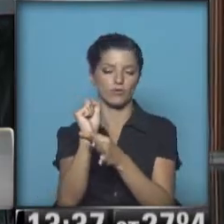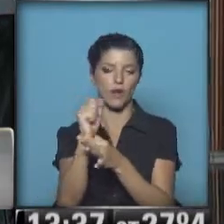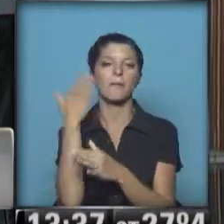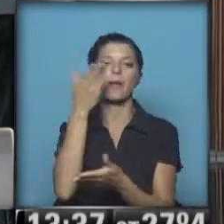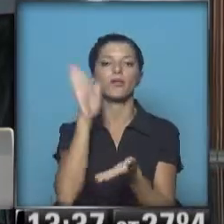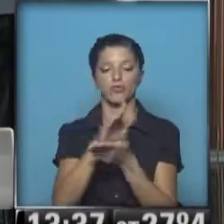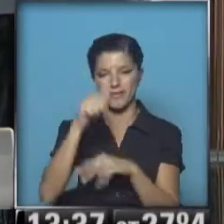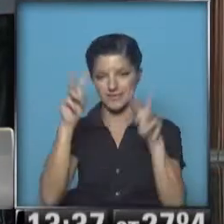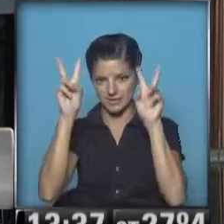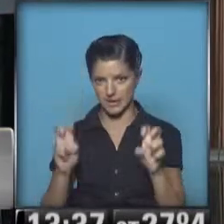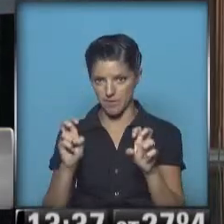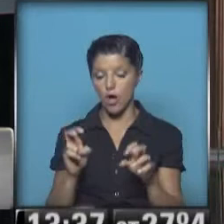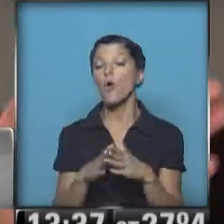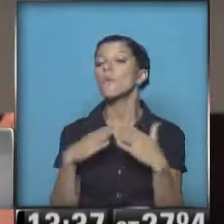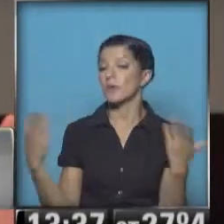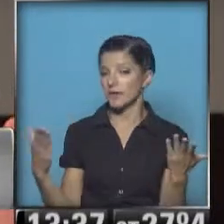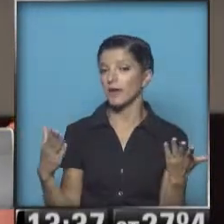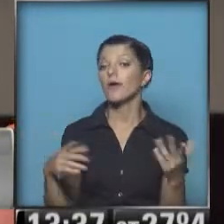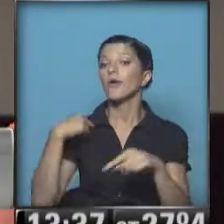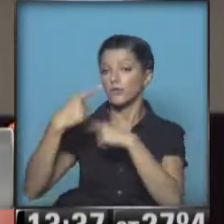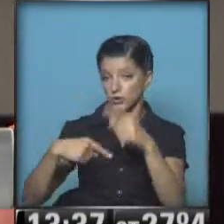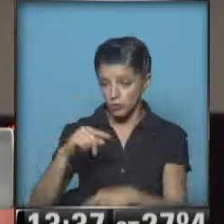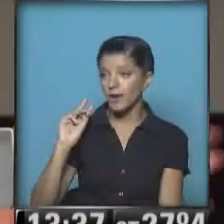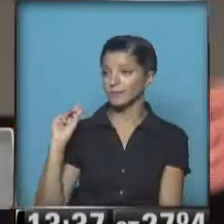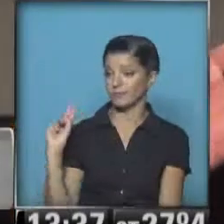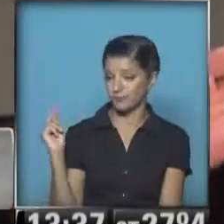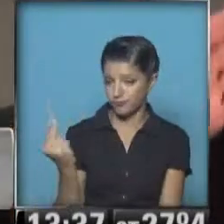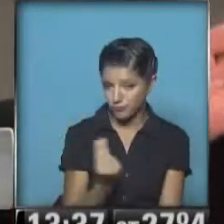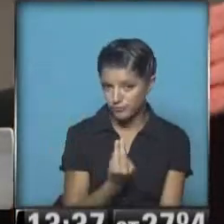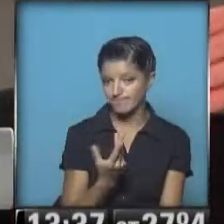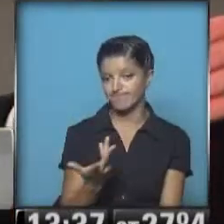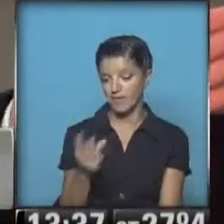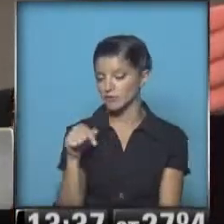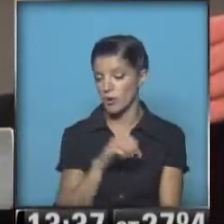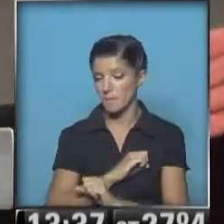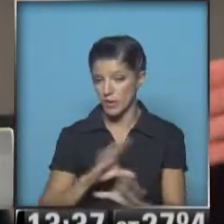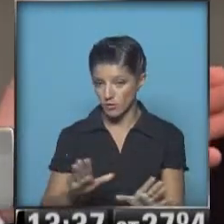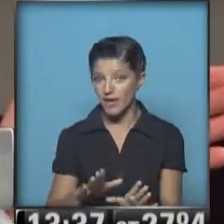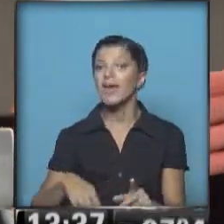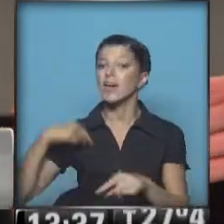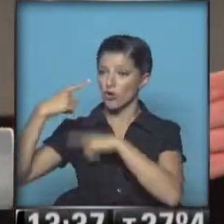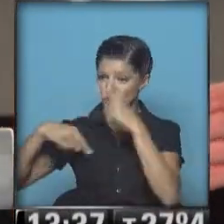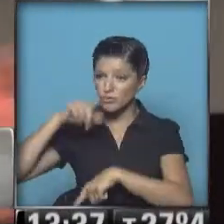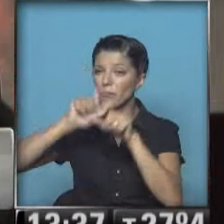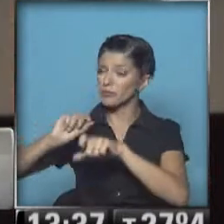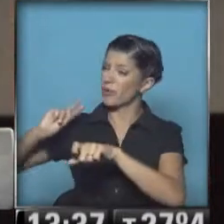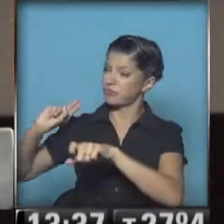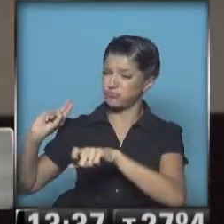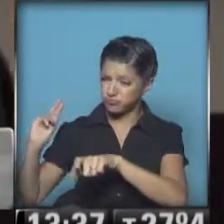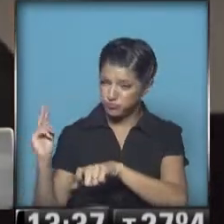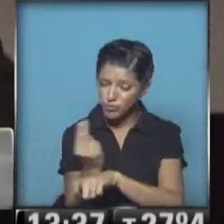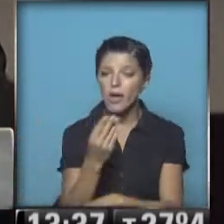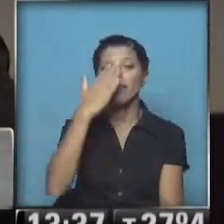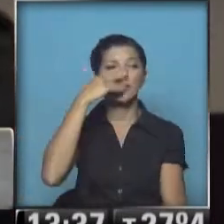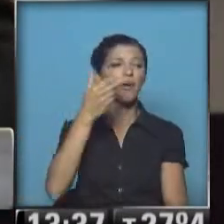oportunidad para hablar de esto. Uh-huh. Porque lamentablemente sigue habiendo genocidios. Sí, o sea, sí, sí. Eso es lo terrible, ¿no? Que después de que se han visto,